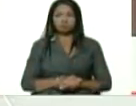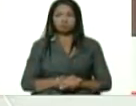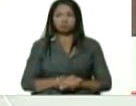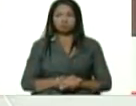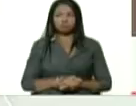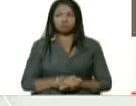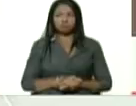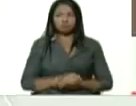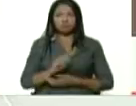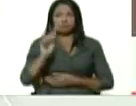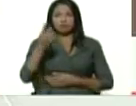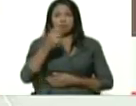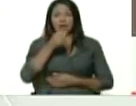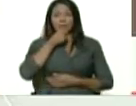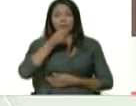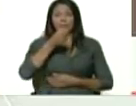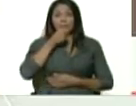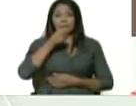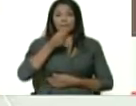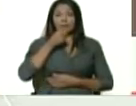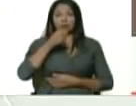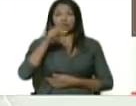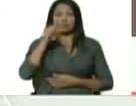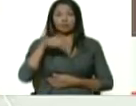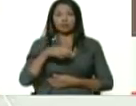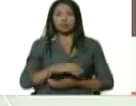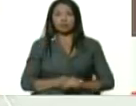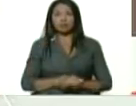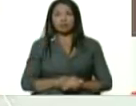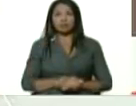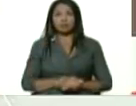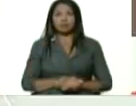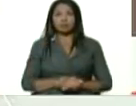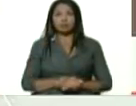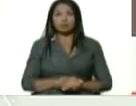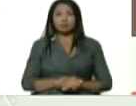las primeras declaraciones que ha dado